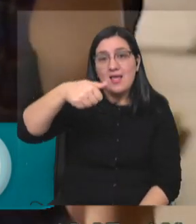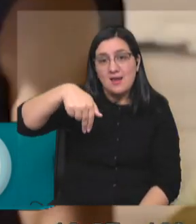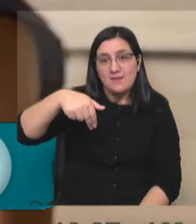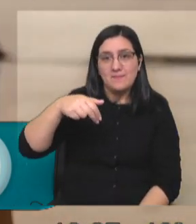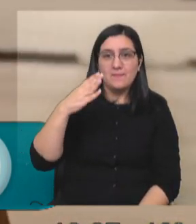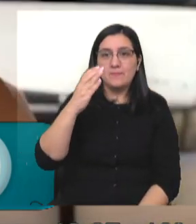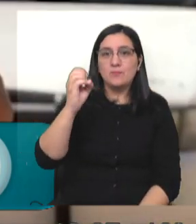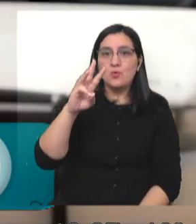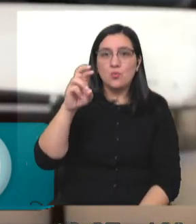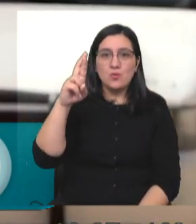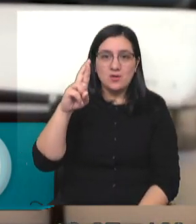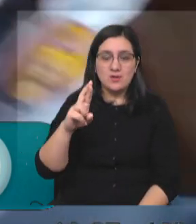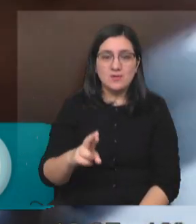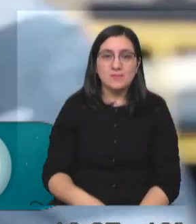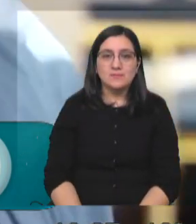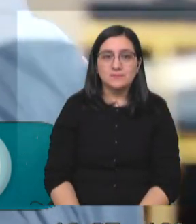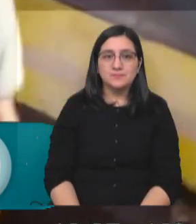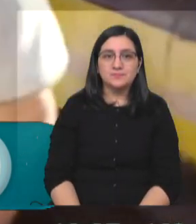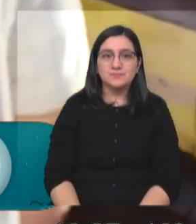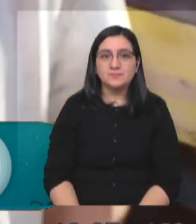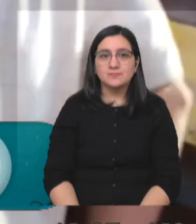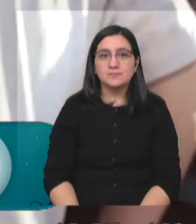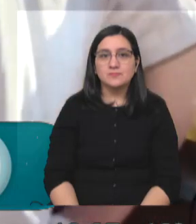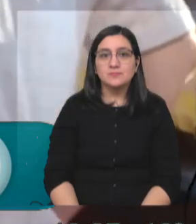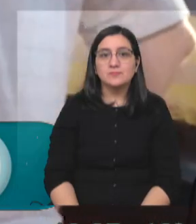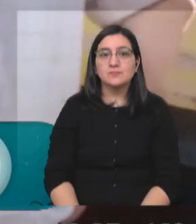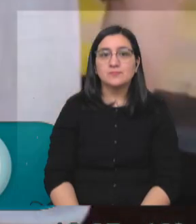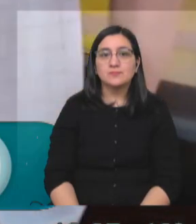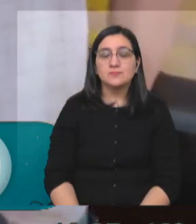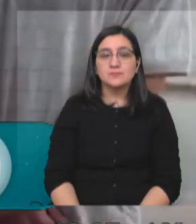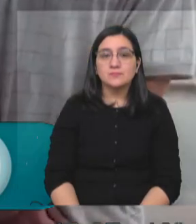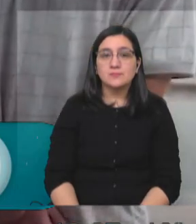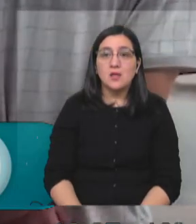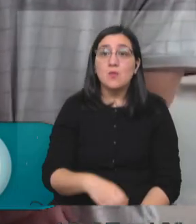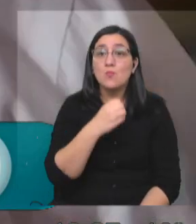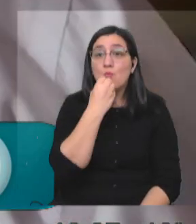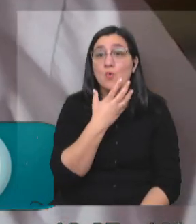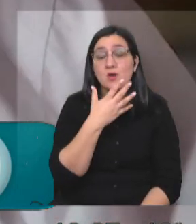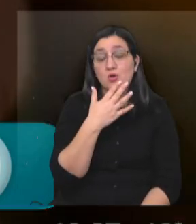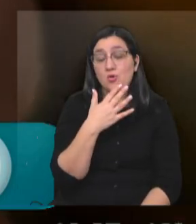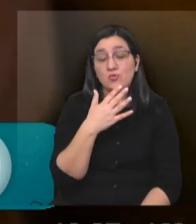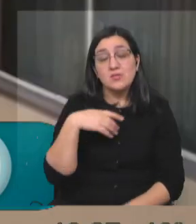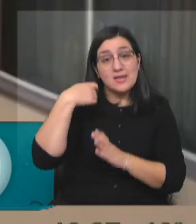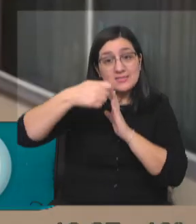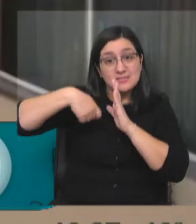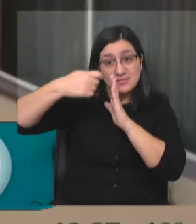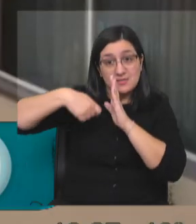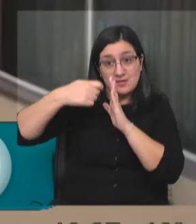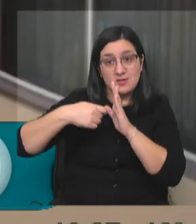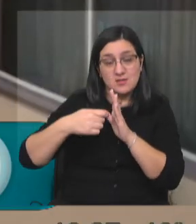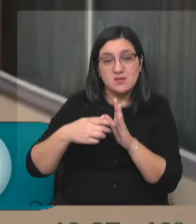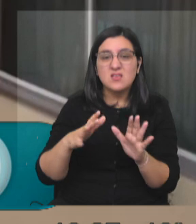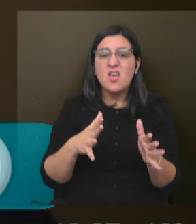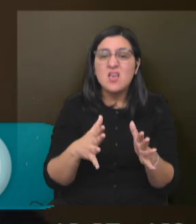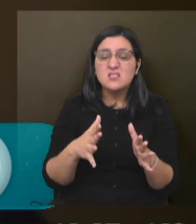dicen que es la gran promesa del mundo del cine del futuro inmediato. ¿Qué es